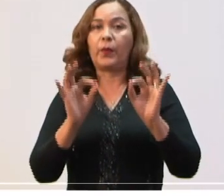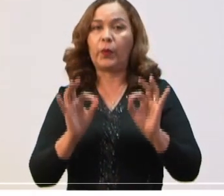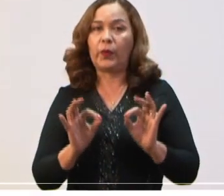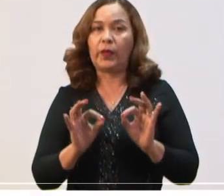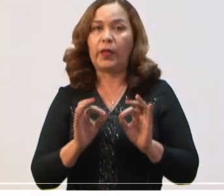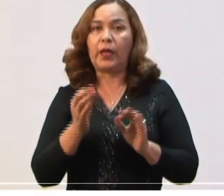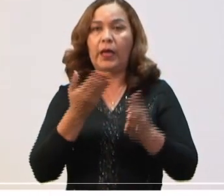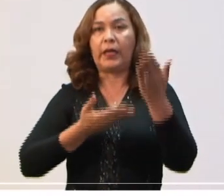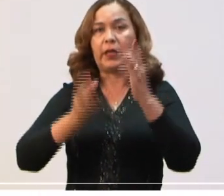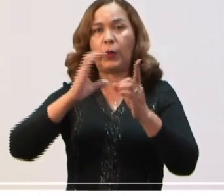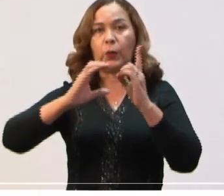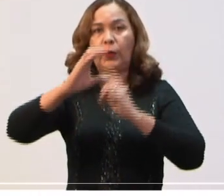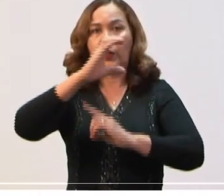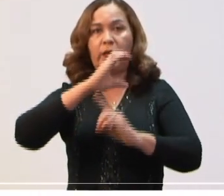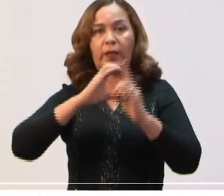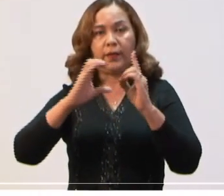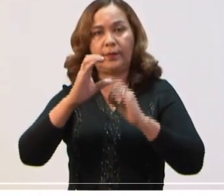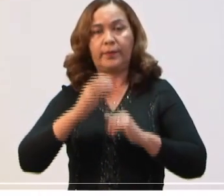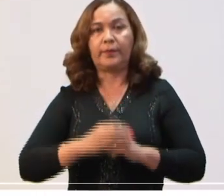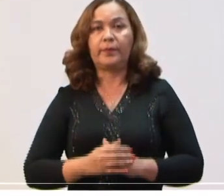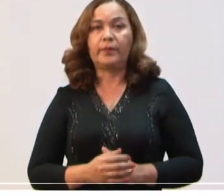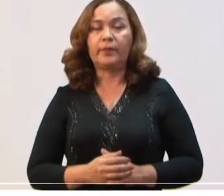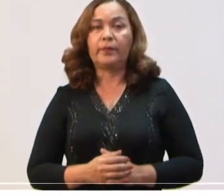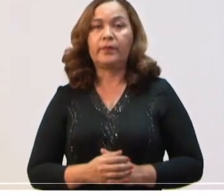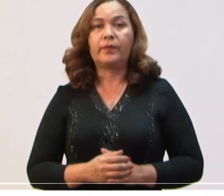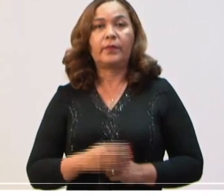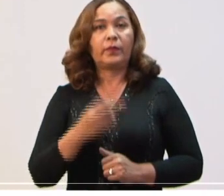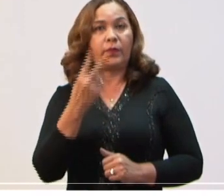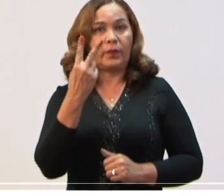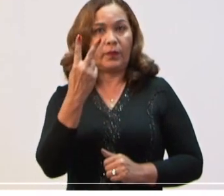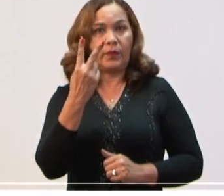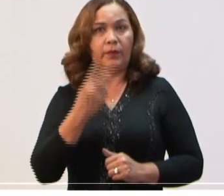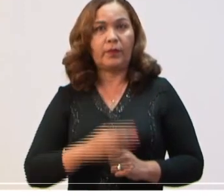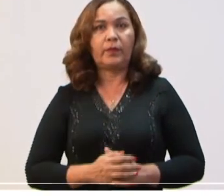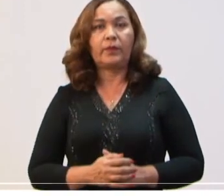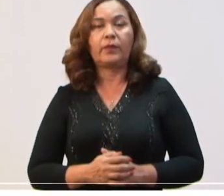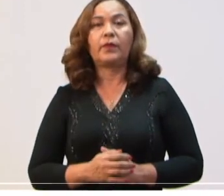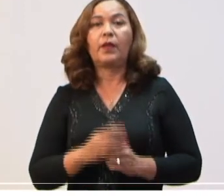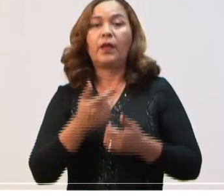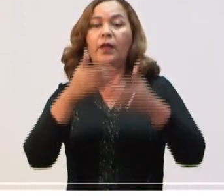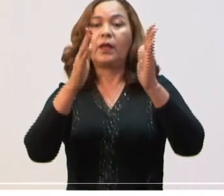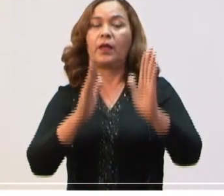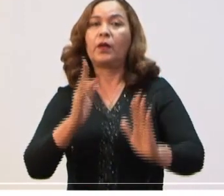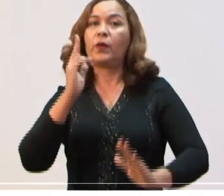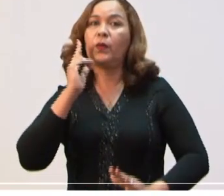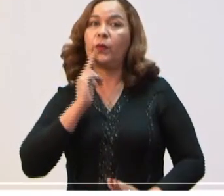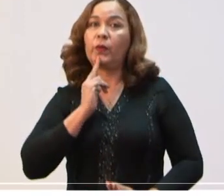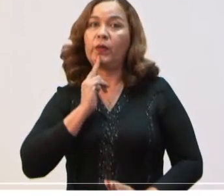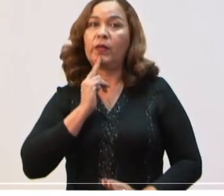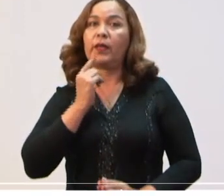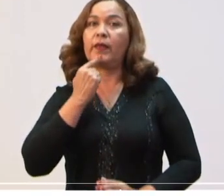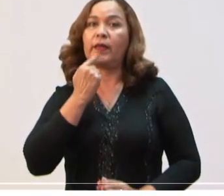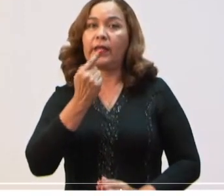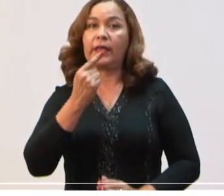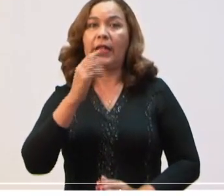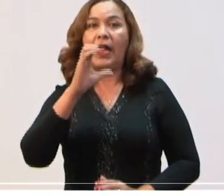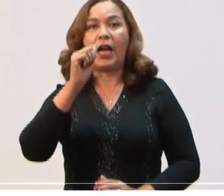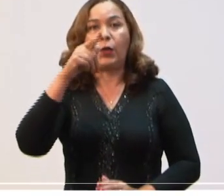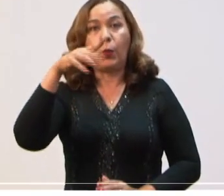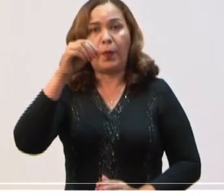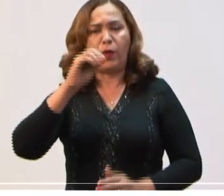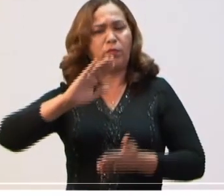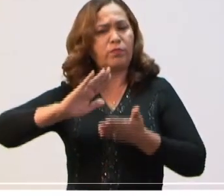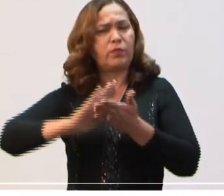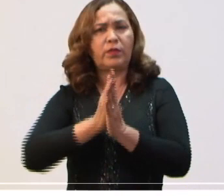modalidad interculturalidad día 2 el libertador simón bolívar decreta en